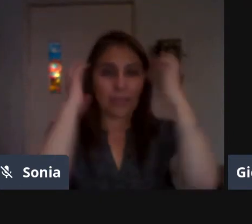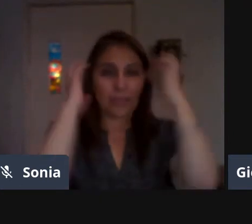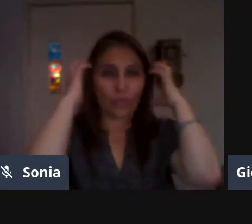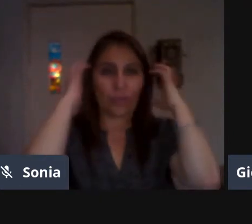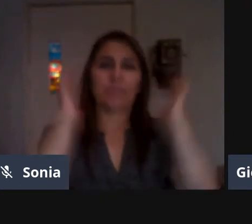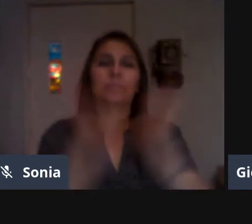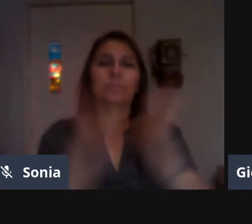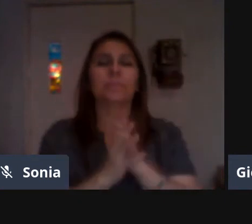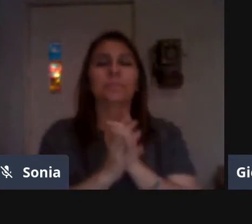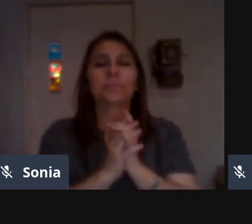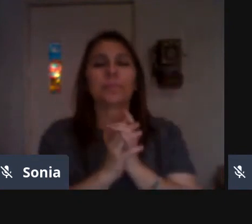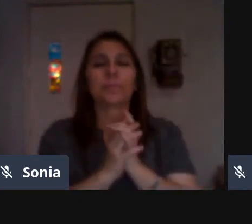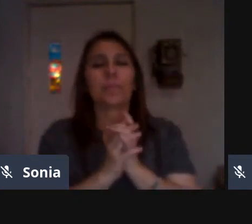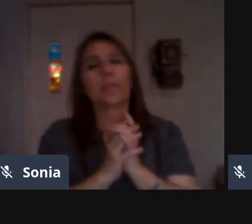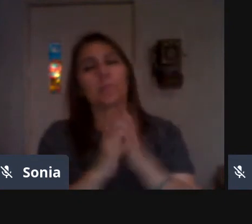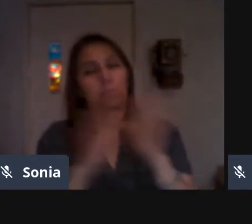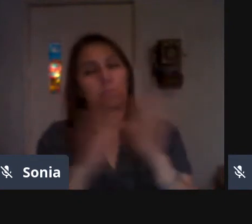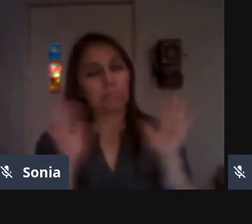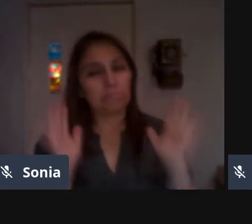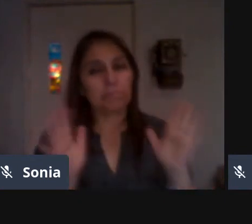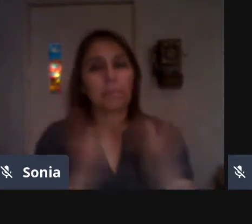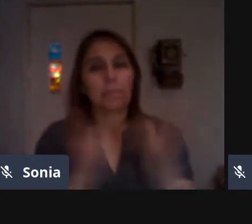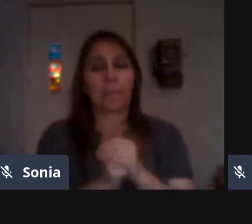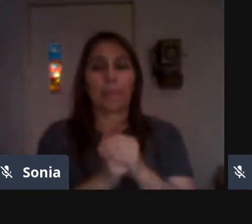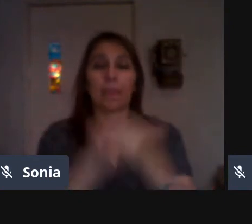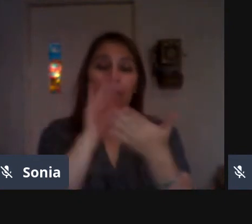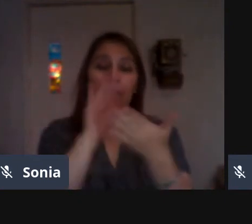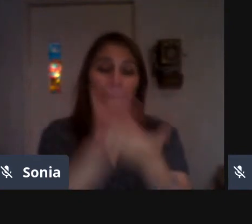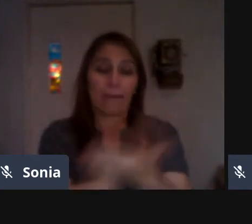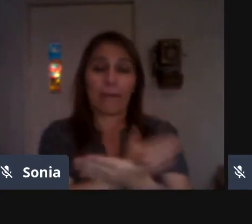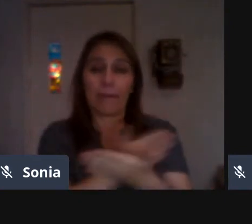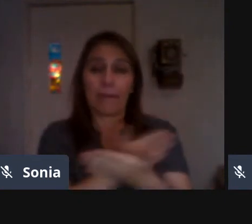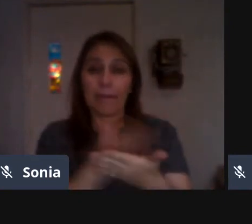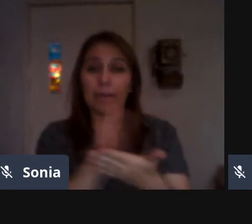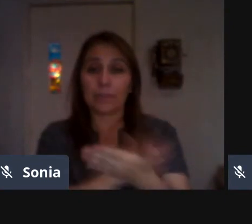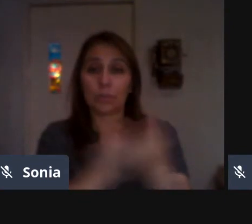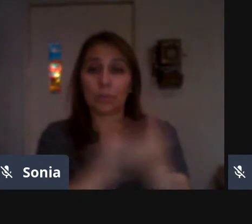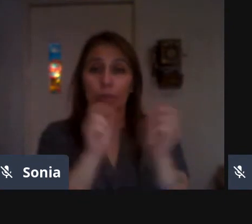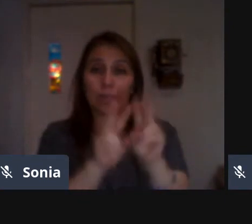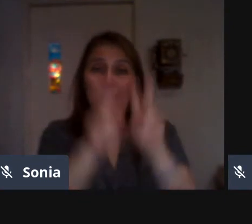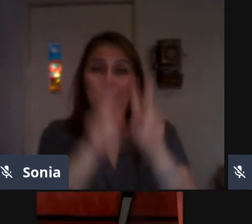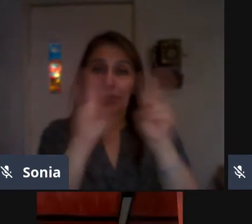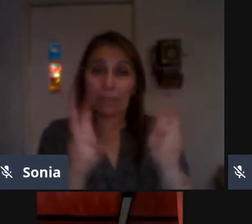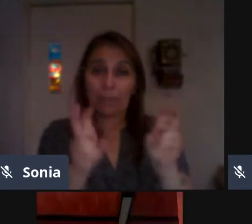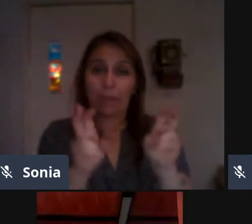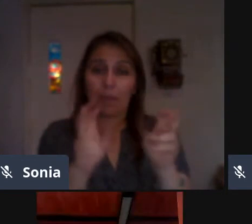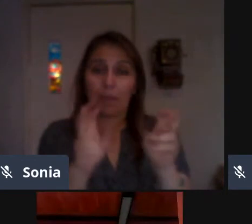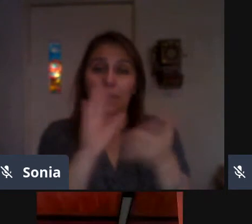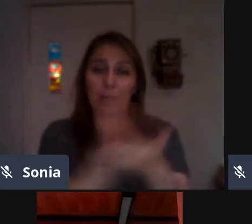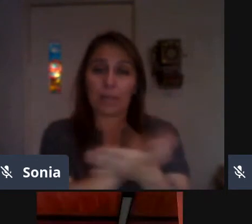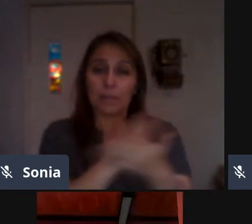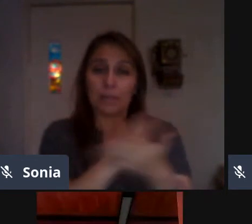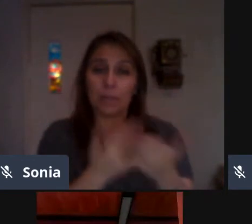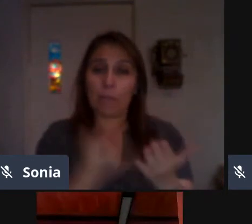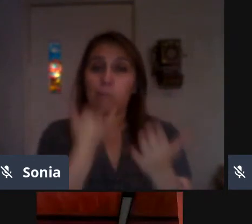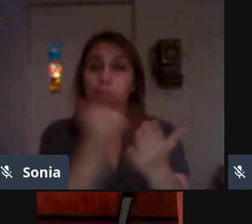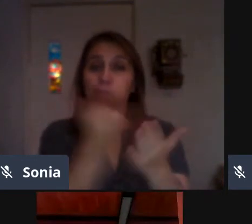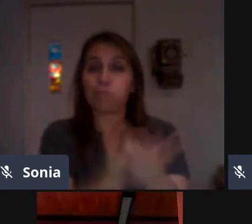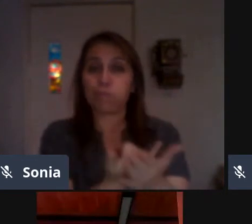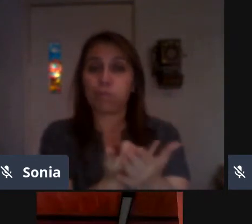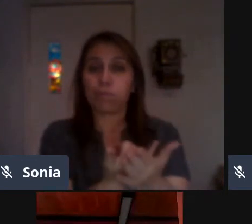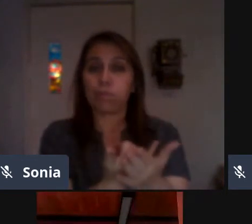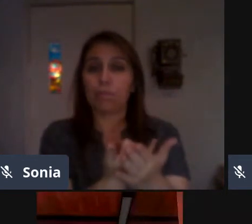bueno digamos que la canción el tema musical que planteas allí y desde luego